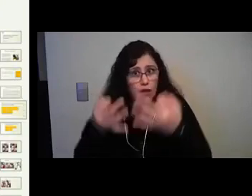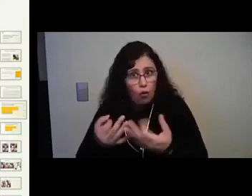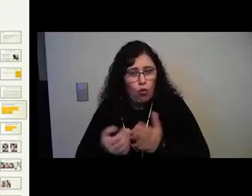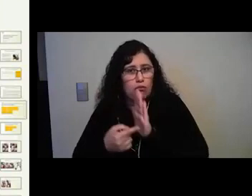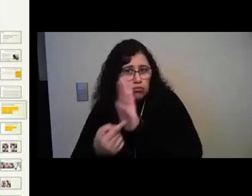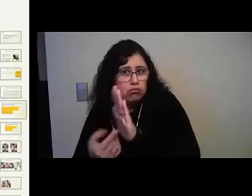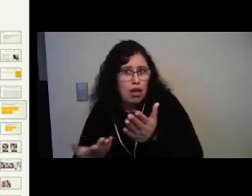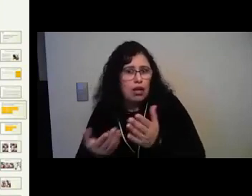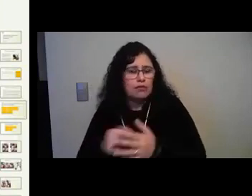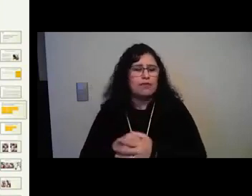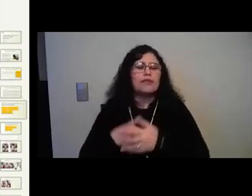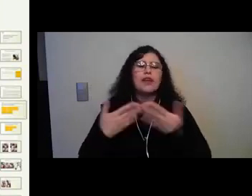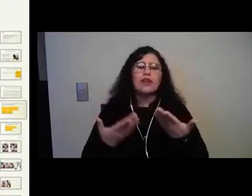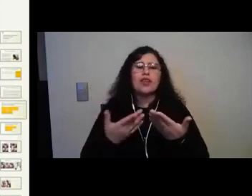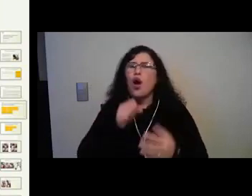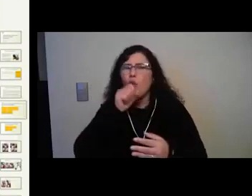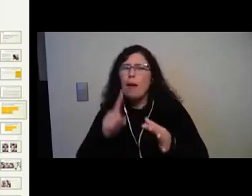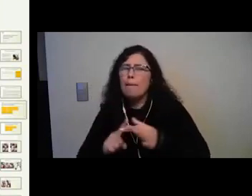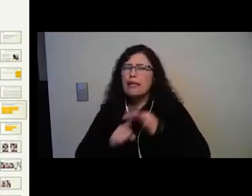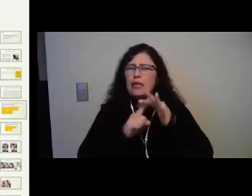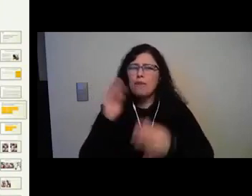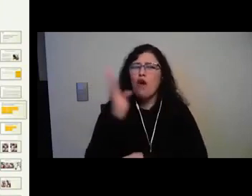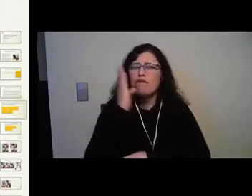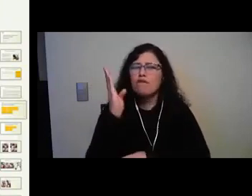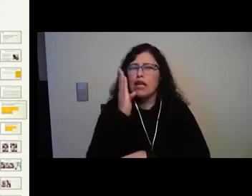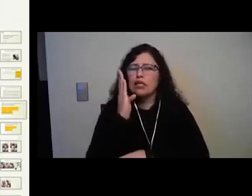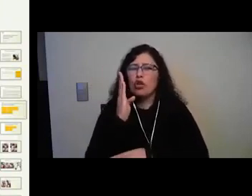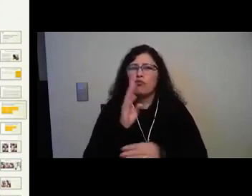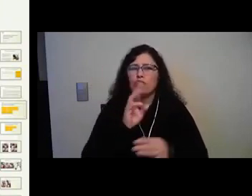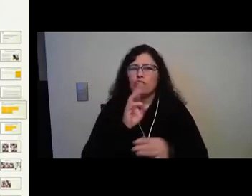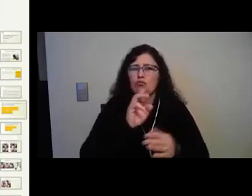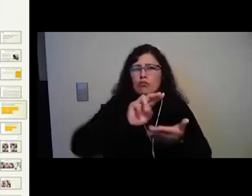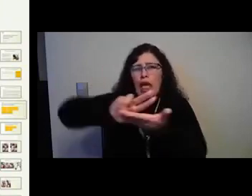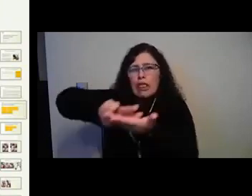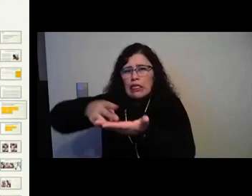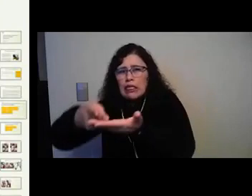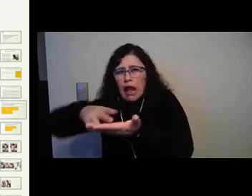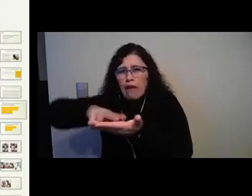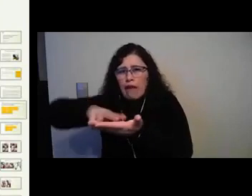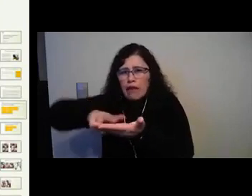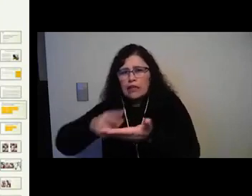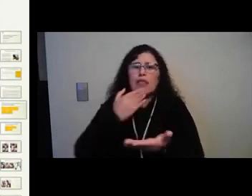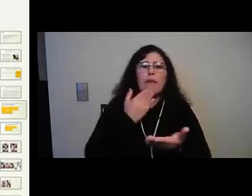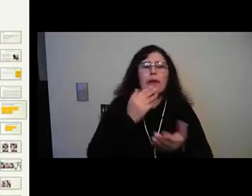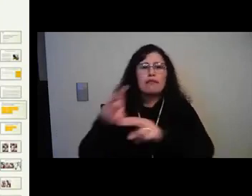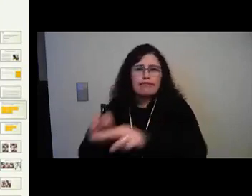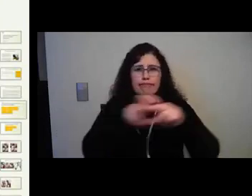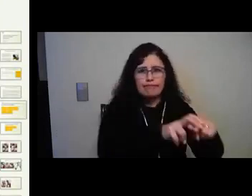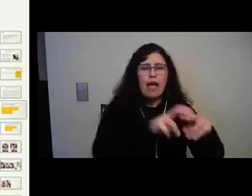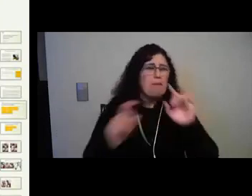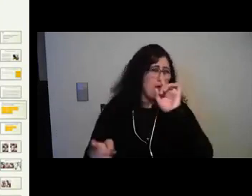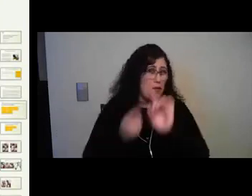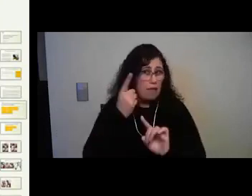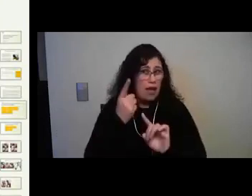los principios para las movilizaciones y transferencias básicas de pacientes, primero tiene que ver con el adaptar el medio,